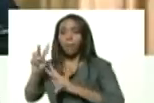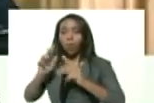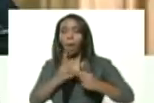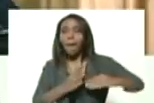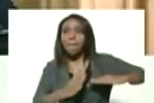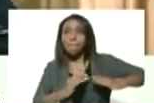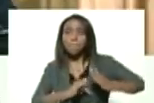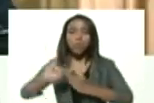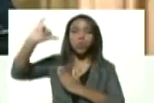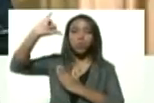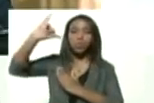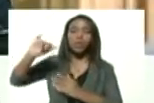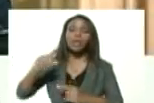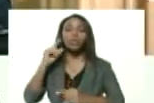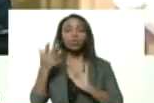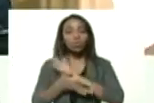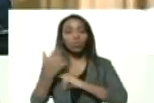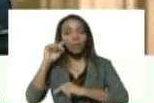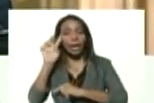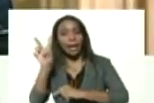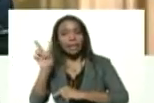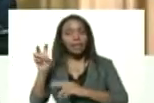curvas la llamada es curva